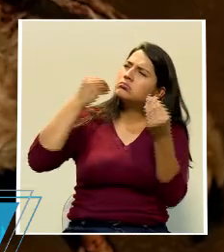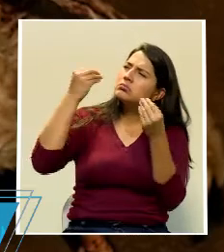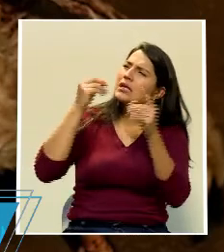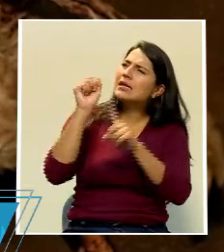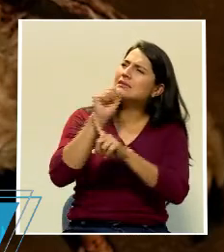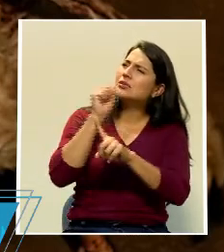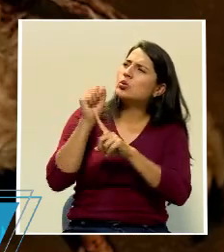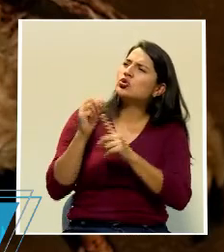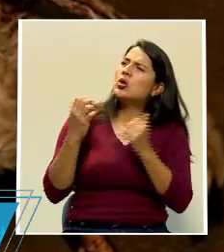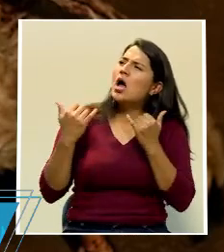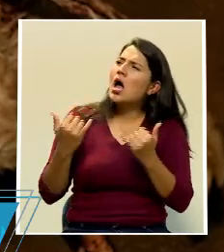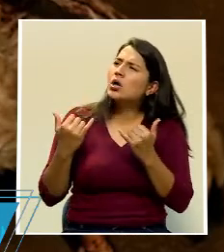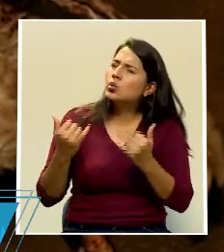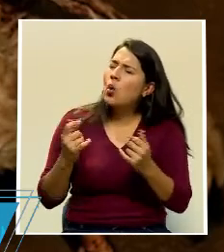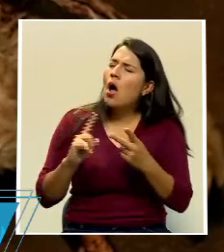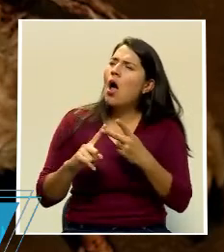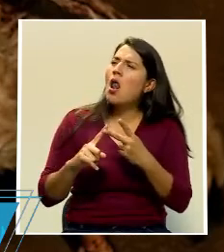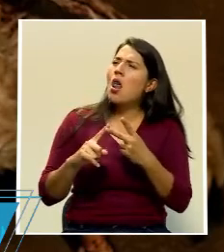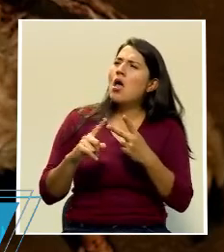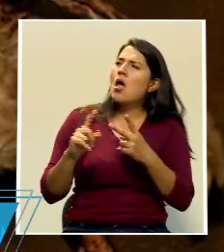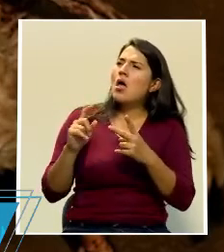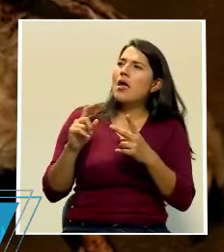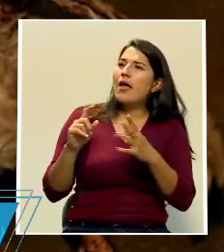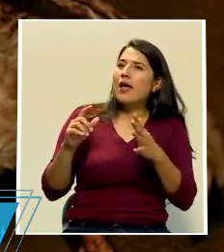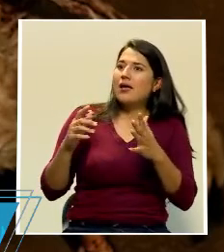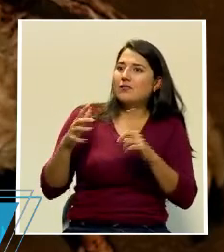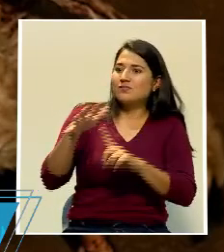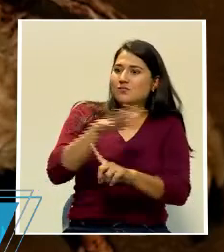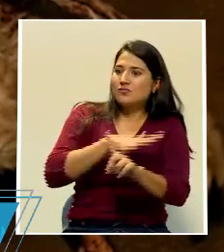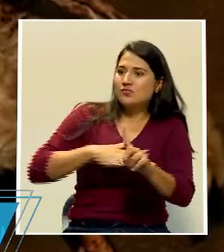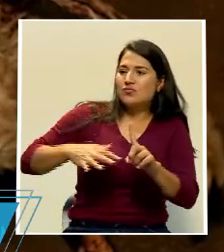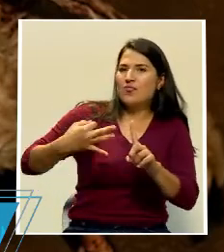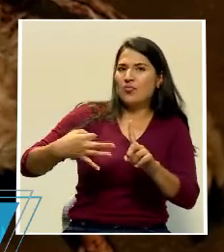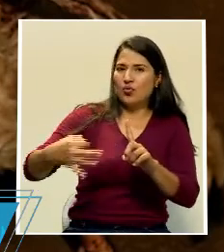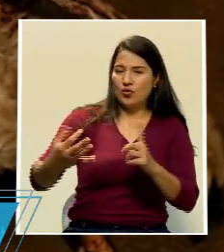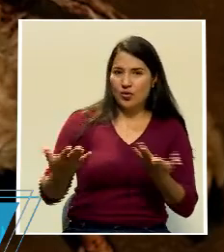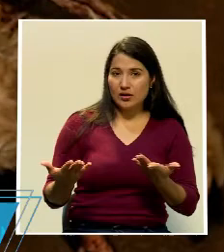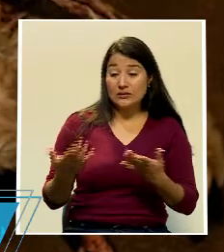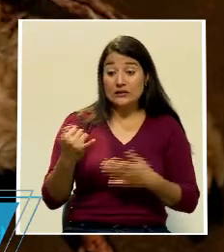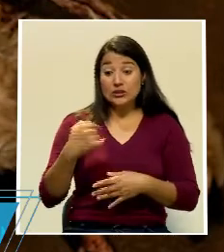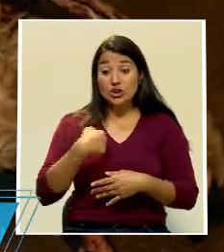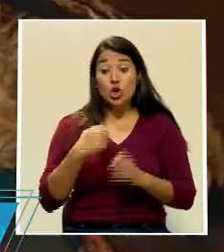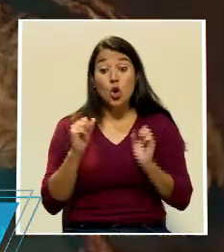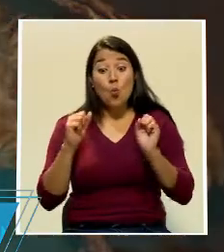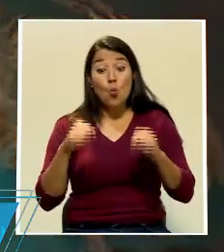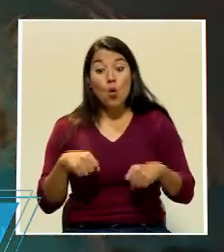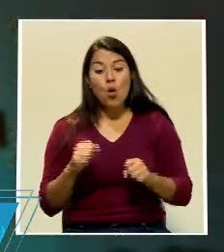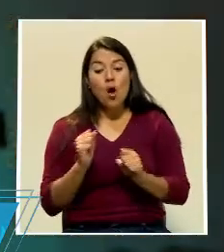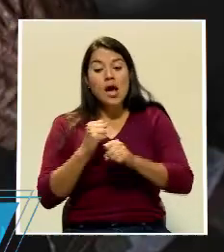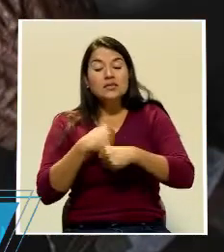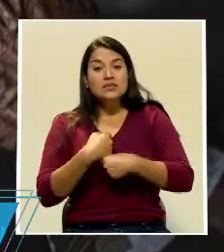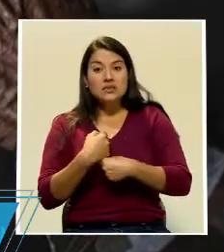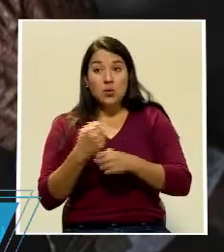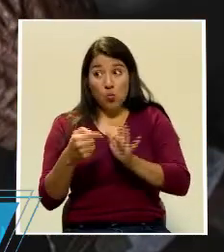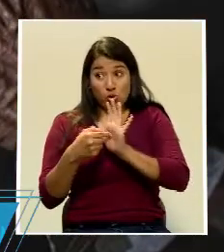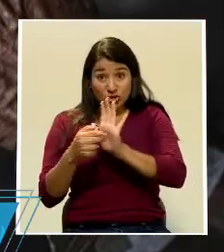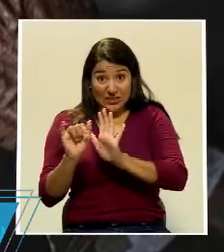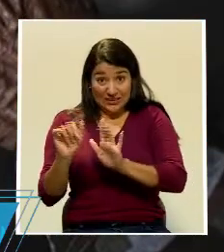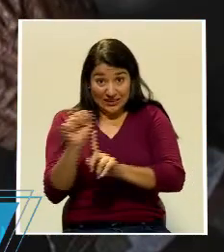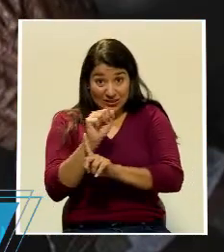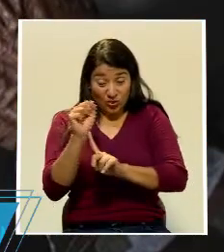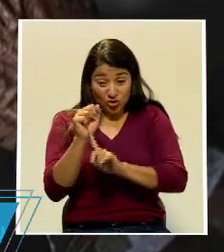realidades con las que nos estamos confrontando día a día. Y si yo lo puedo hacer de una manera